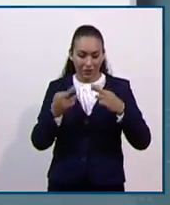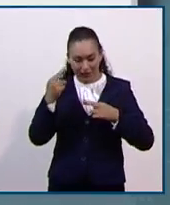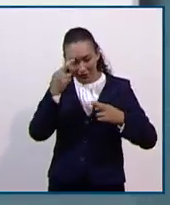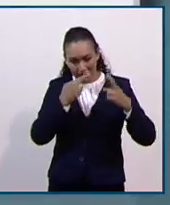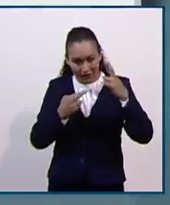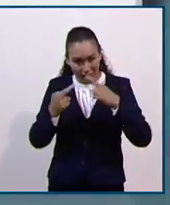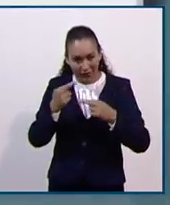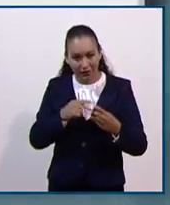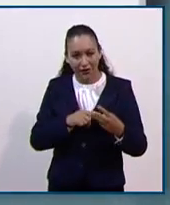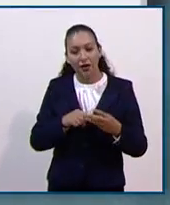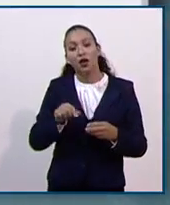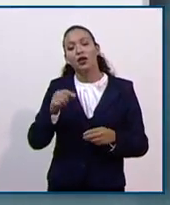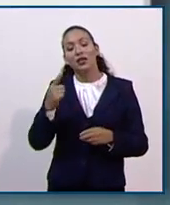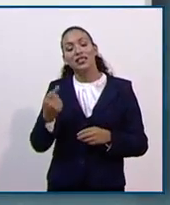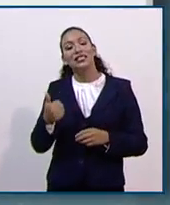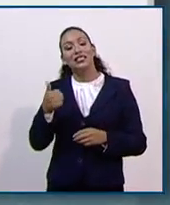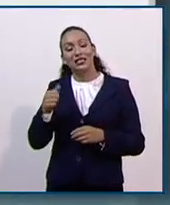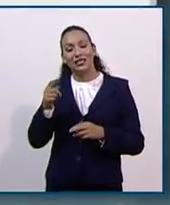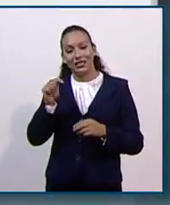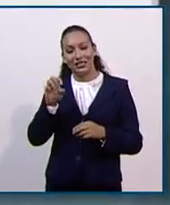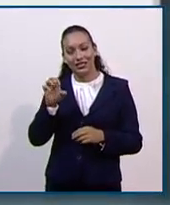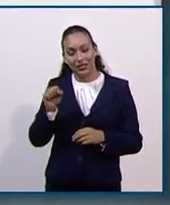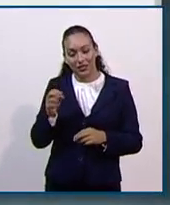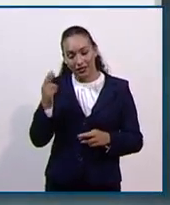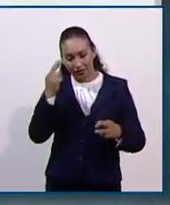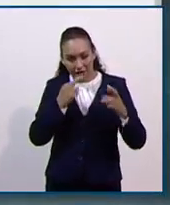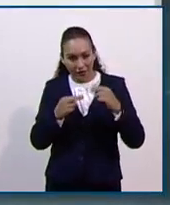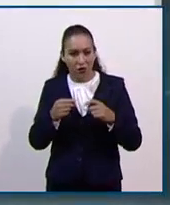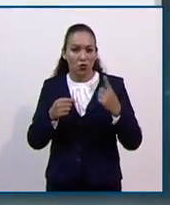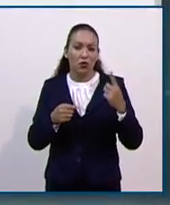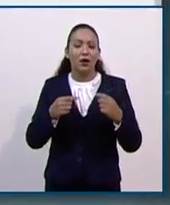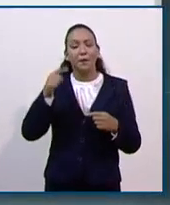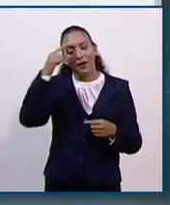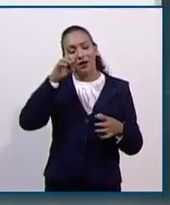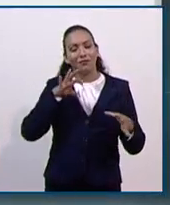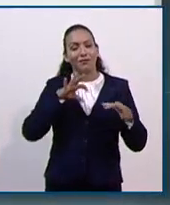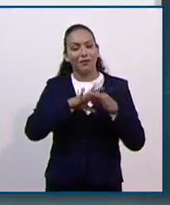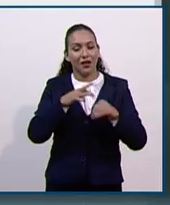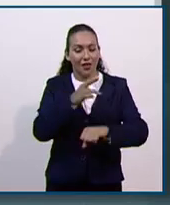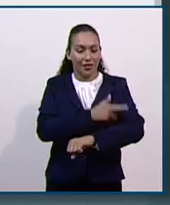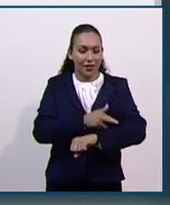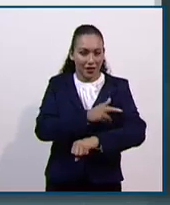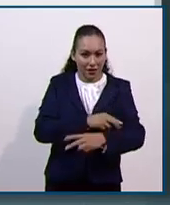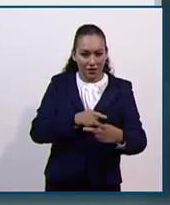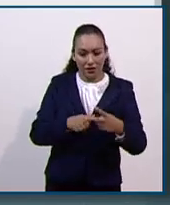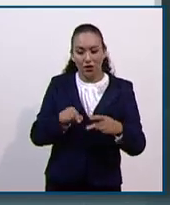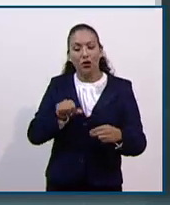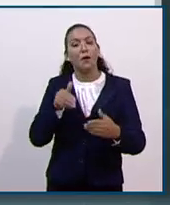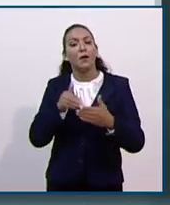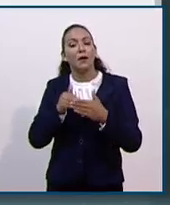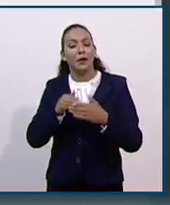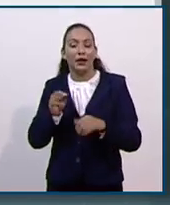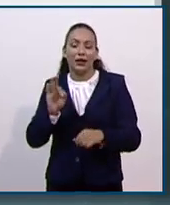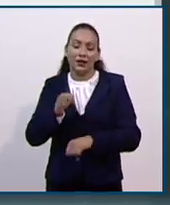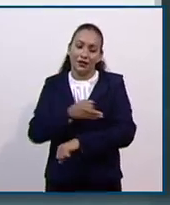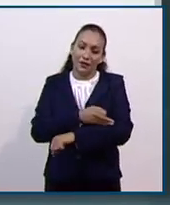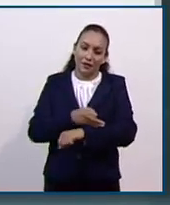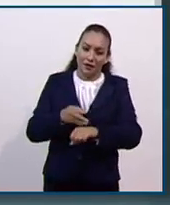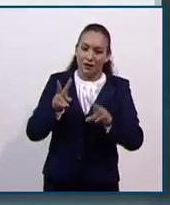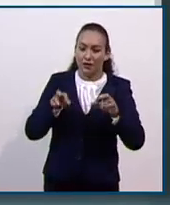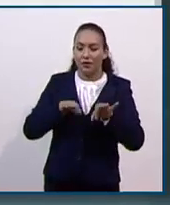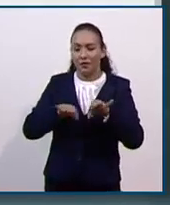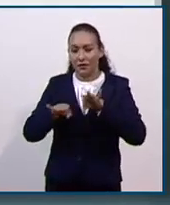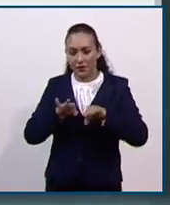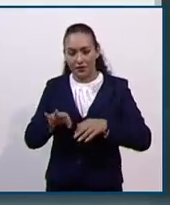aislada, entre ellas una sobre el auto de vinculación a proceso, impedimento por parentesco y competencia en materia